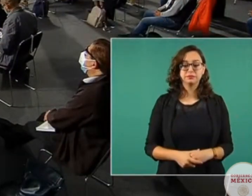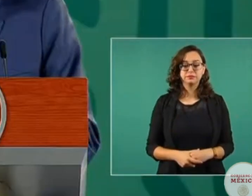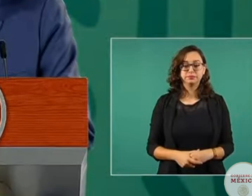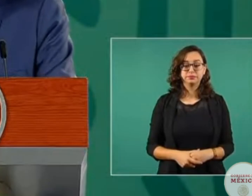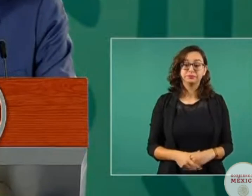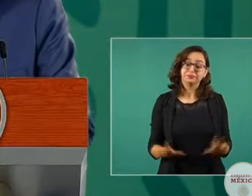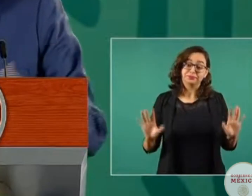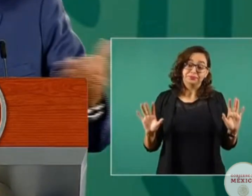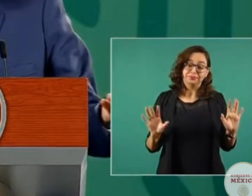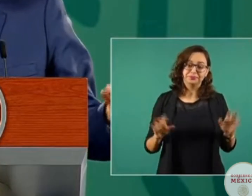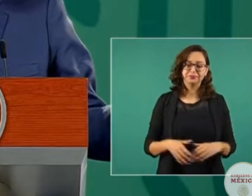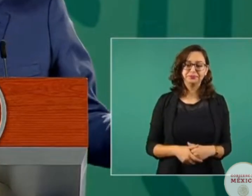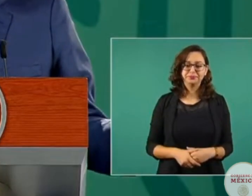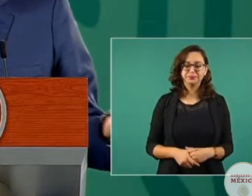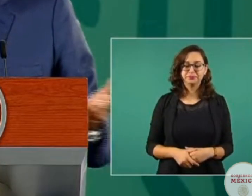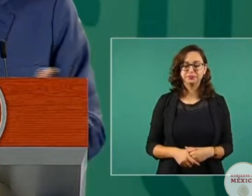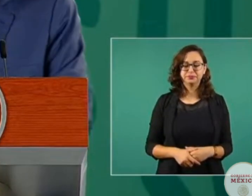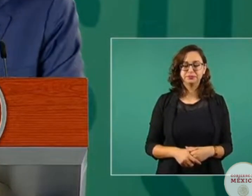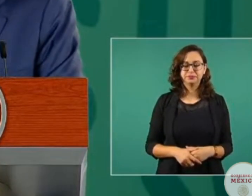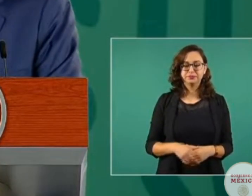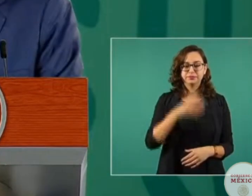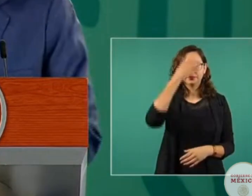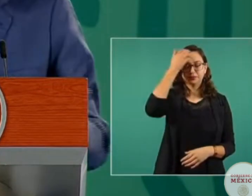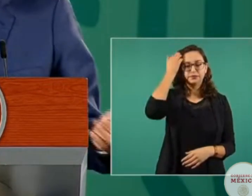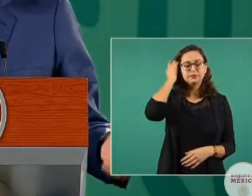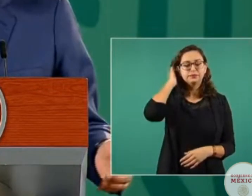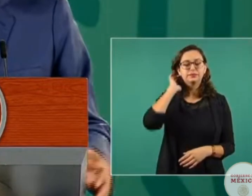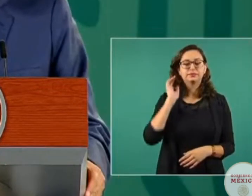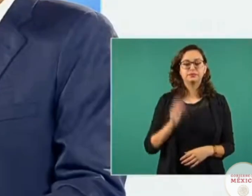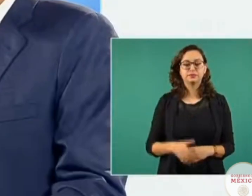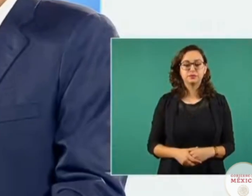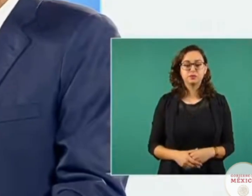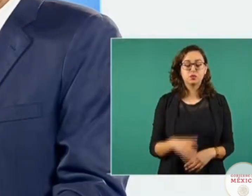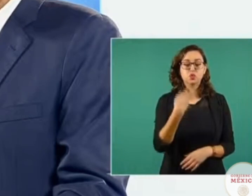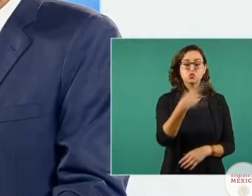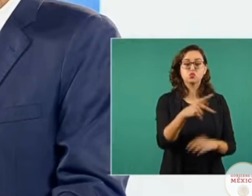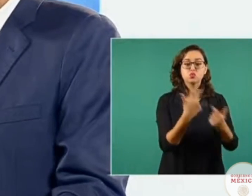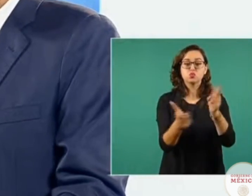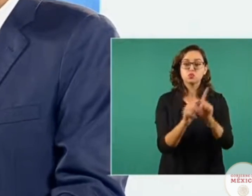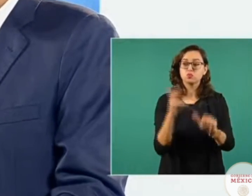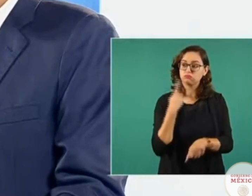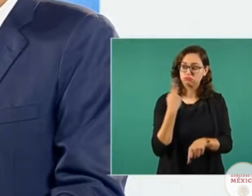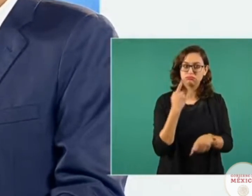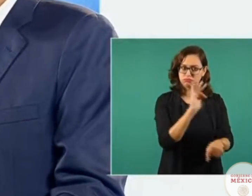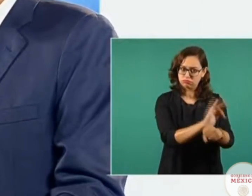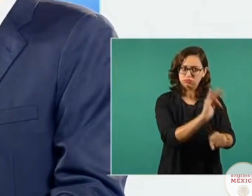Pero en fin. Y que lo defienda su partido.